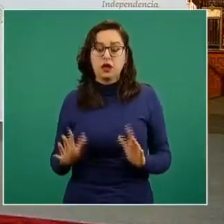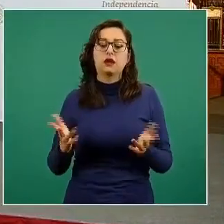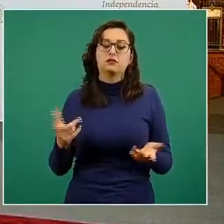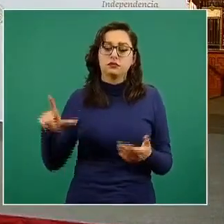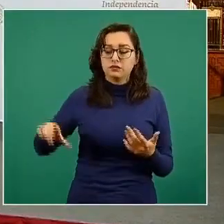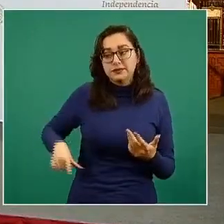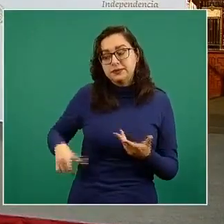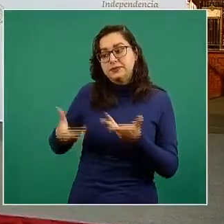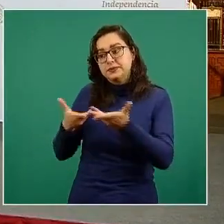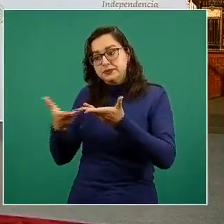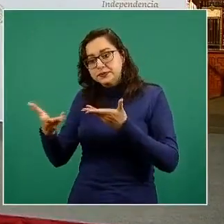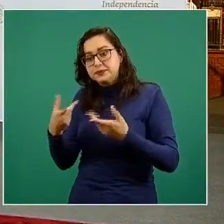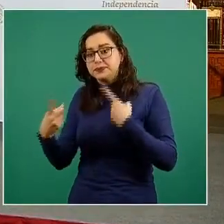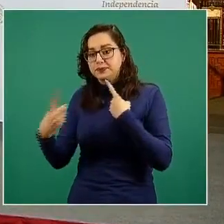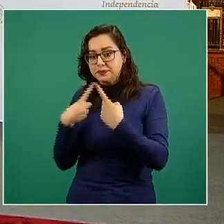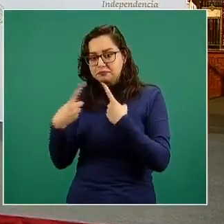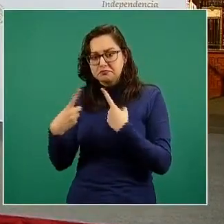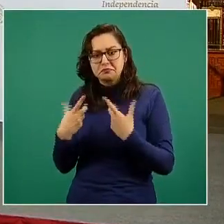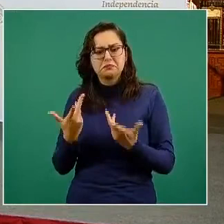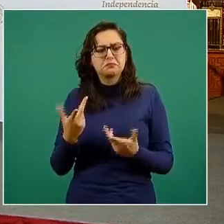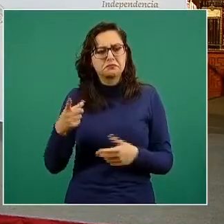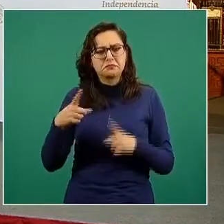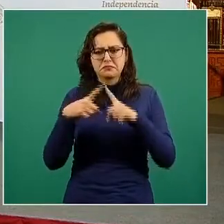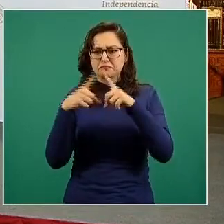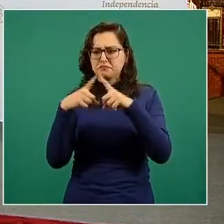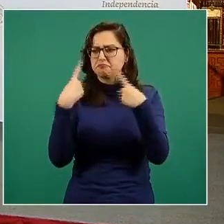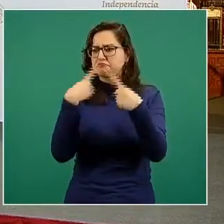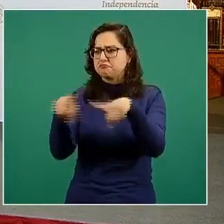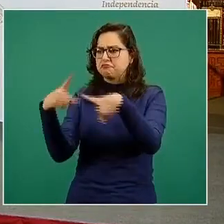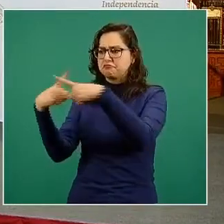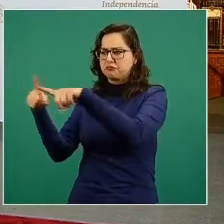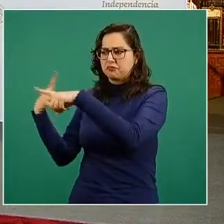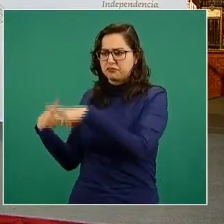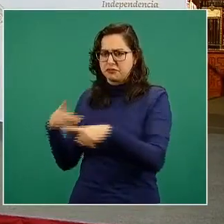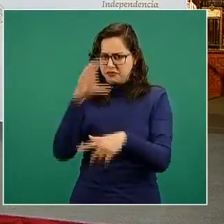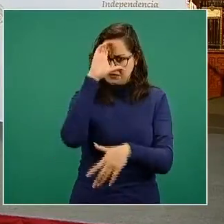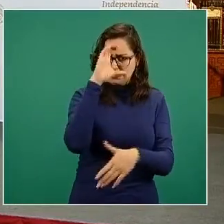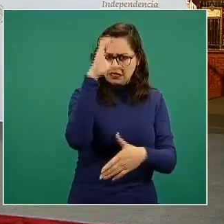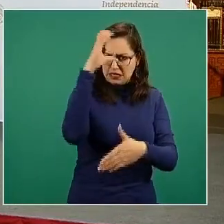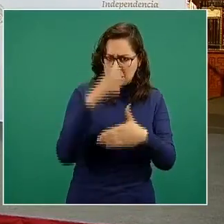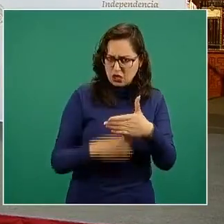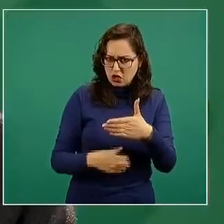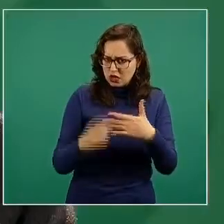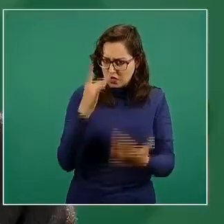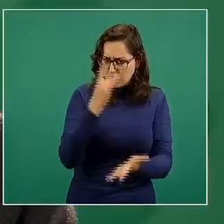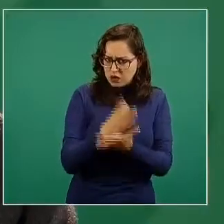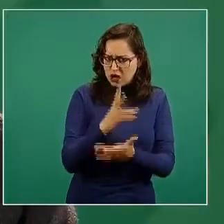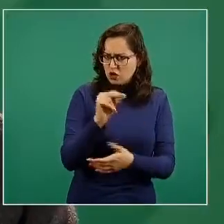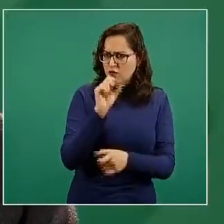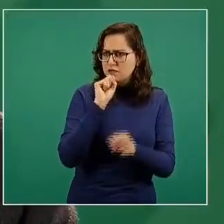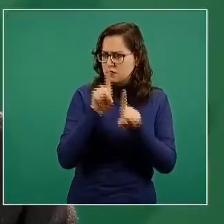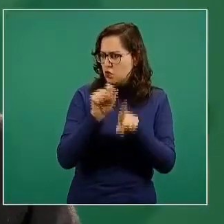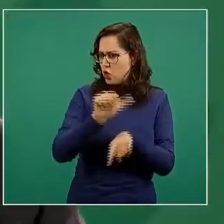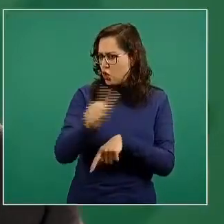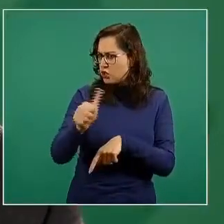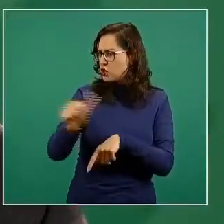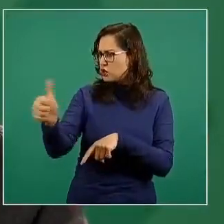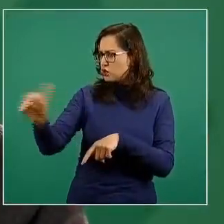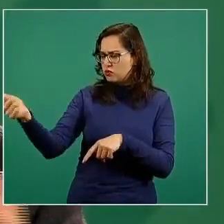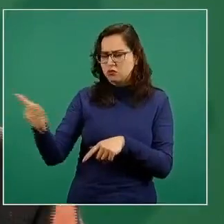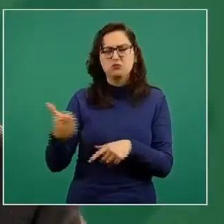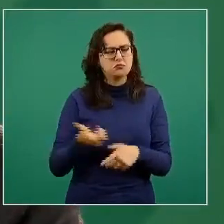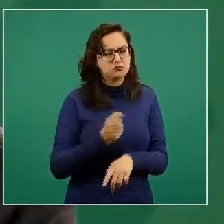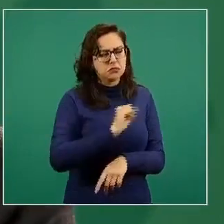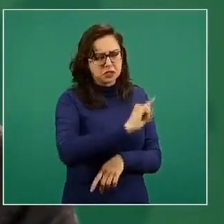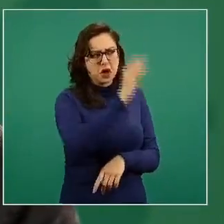hemos tenido una excelente colaboración de las iglesias, no solamente la Iglesia Católica, sino muchas otras iglesias. Entonces, esto es lo que hemos